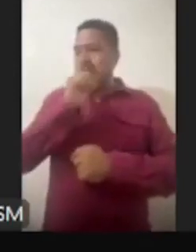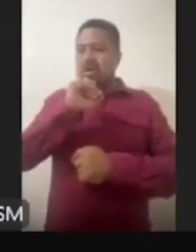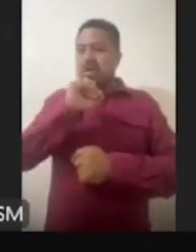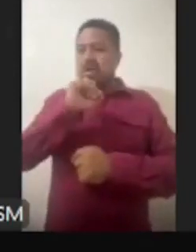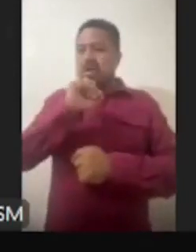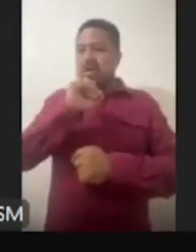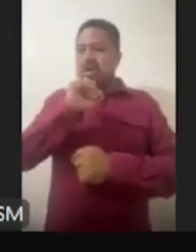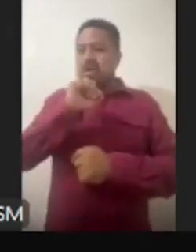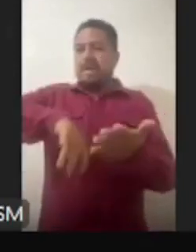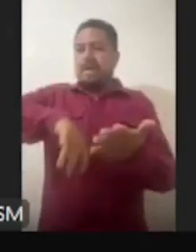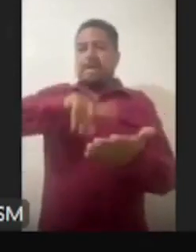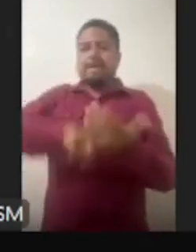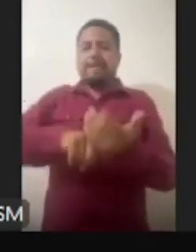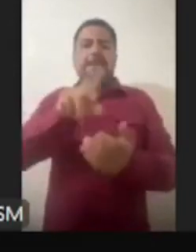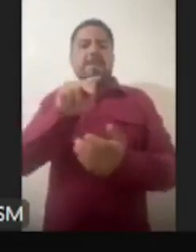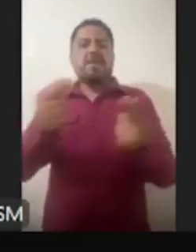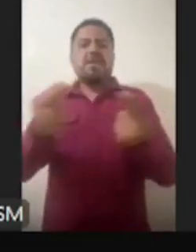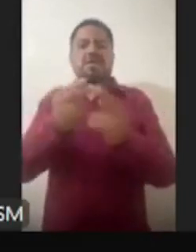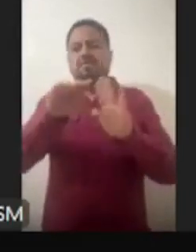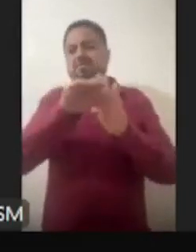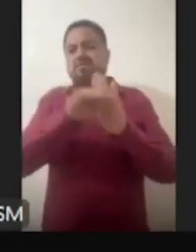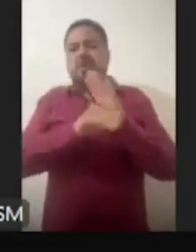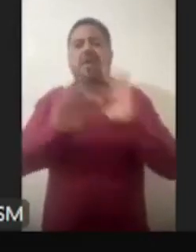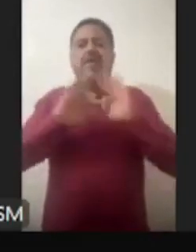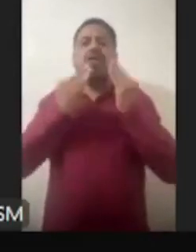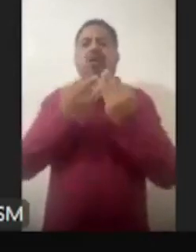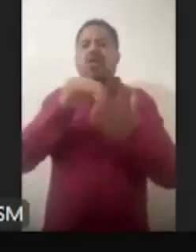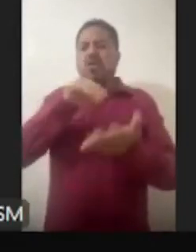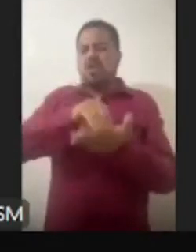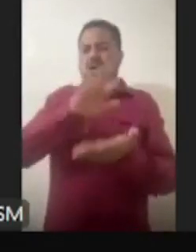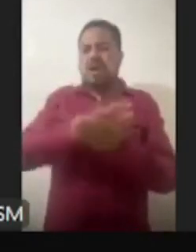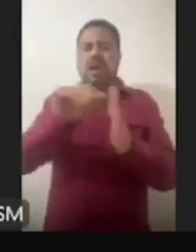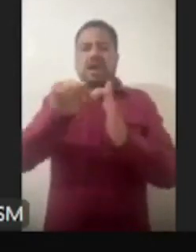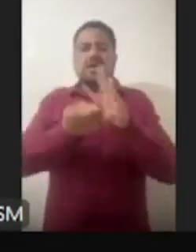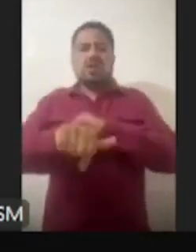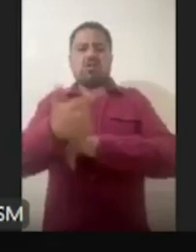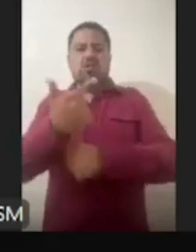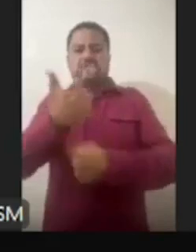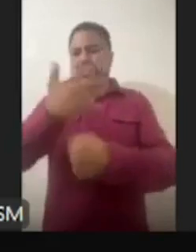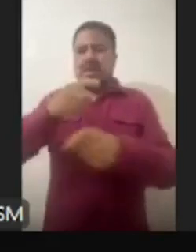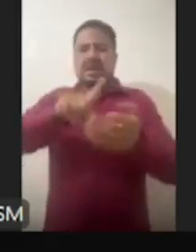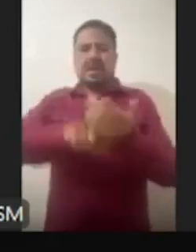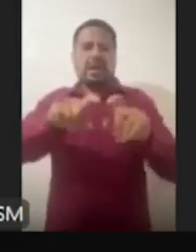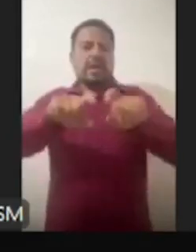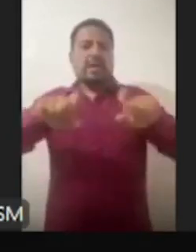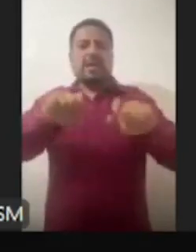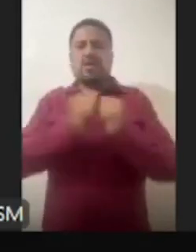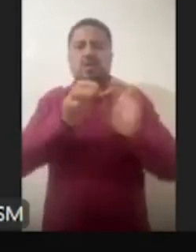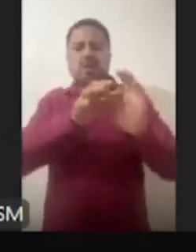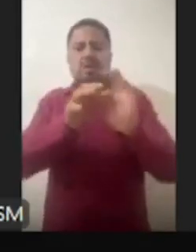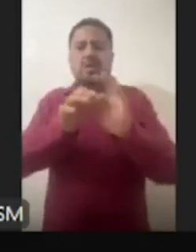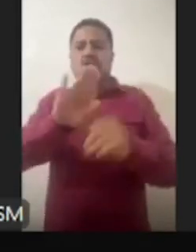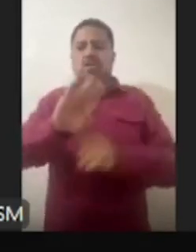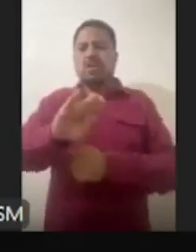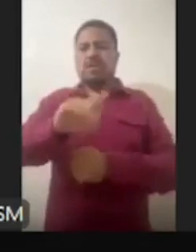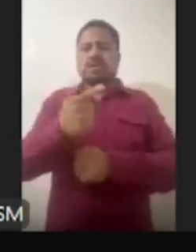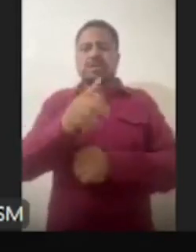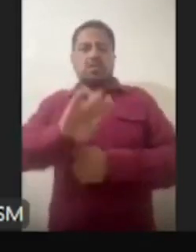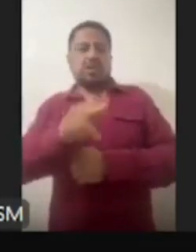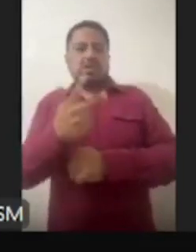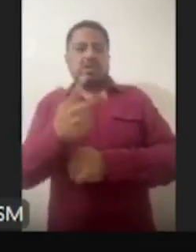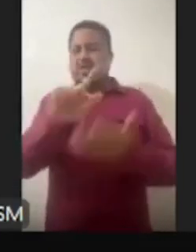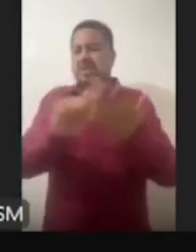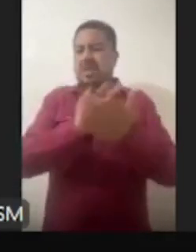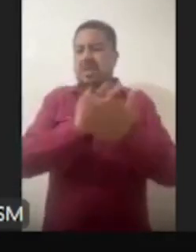formales establecidos en los artículos 12, fracción quinta, en relación con los similares 97 y 98 de la Ley número 456 del